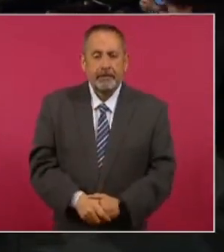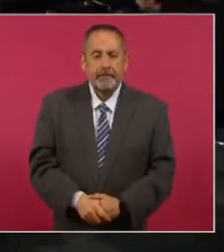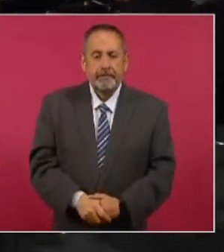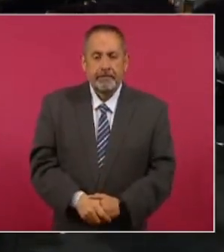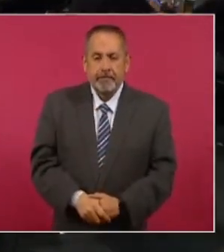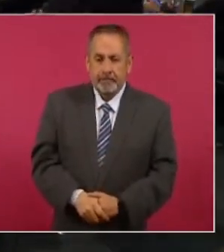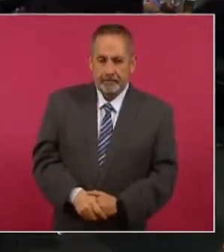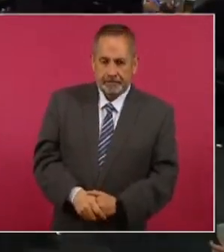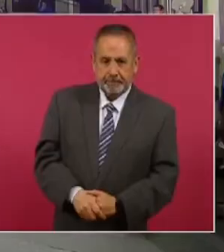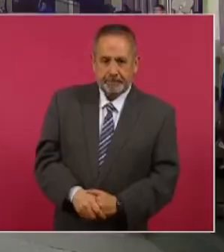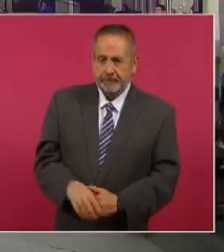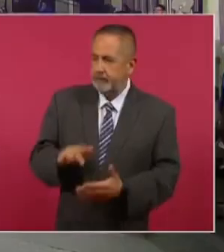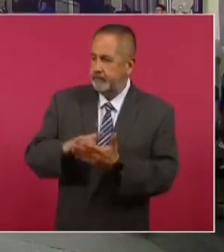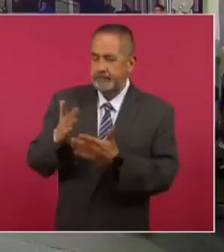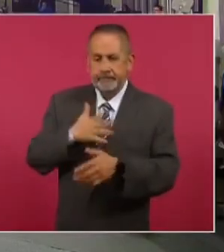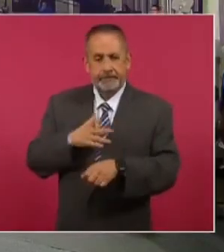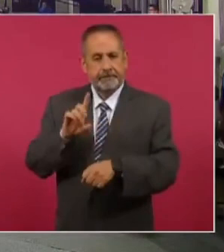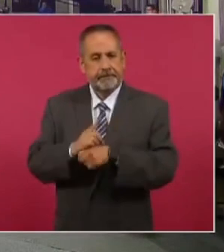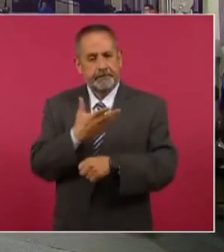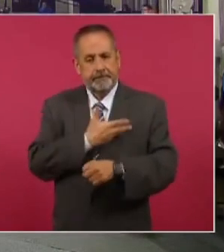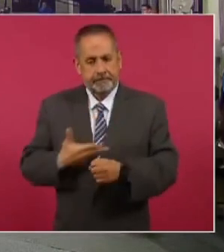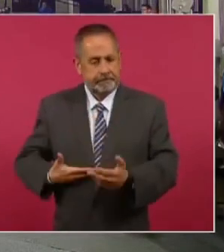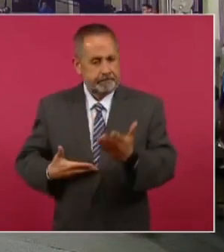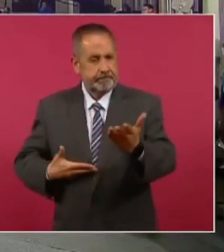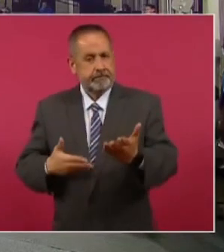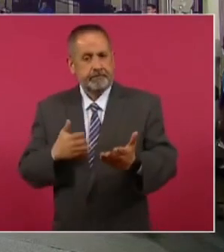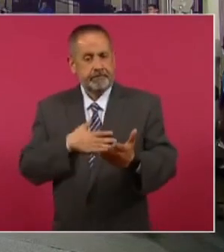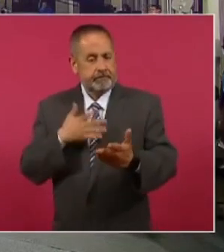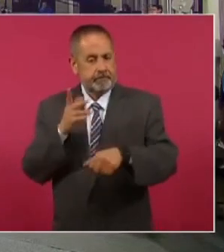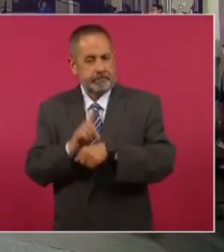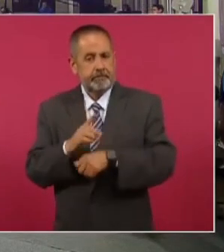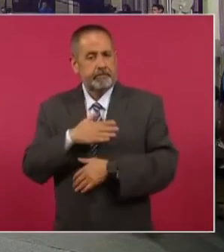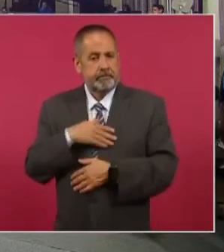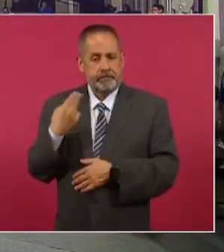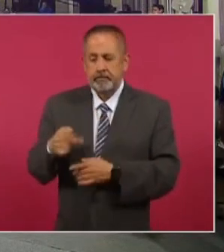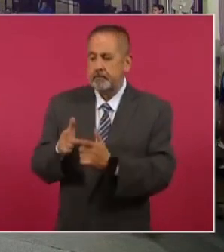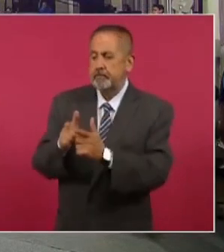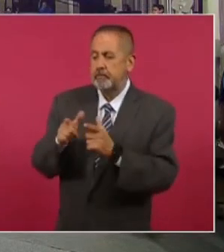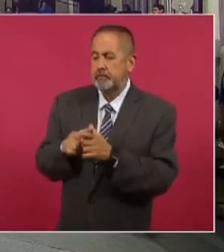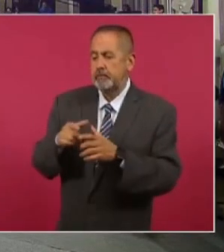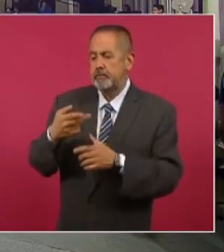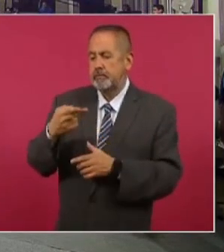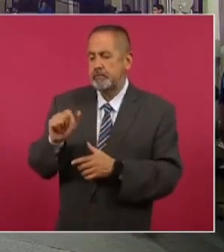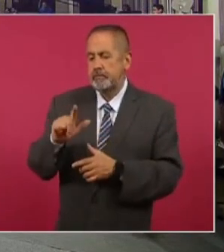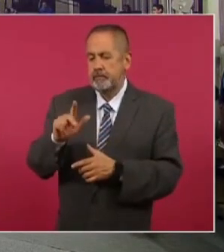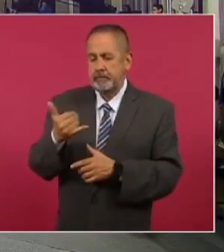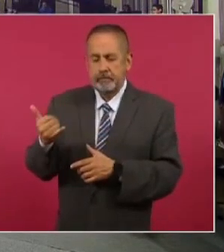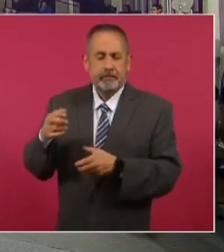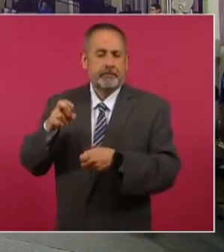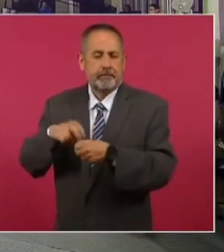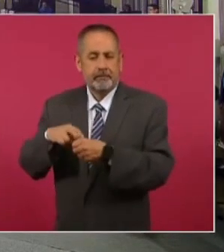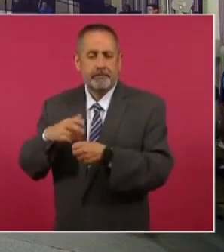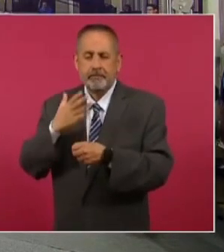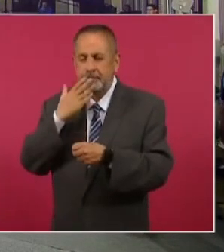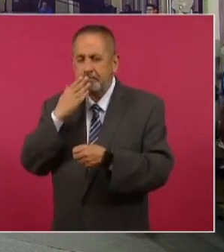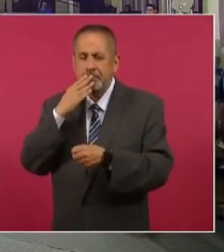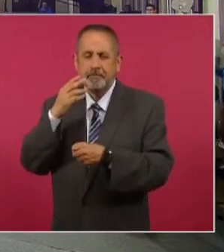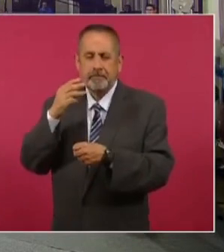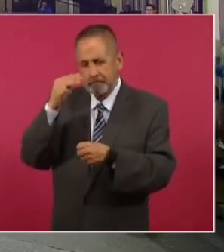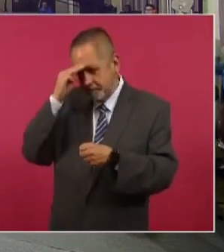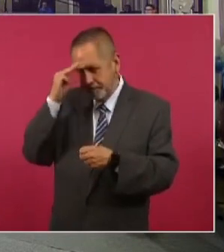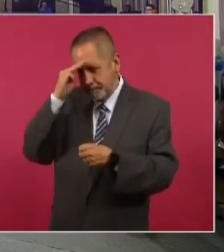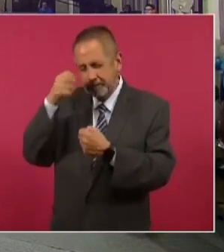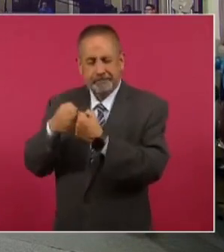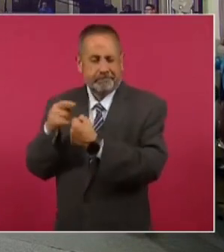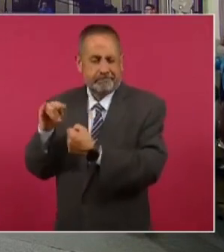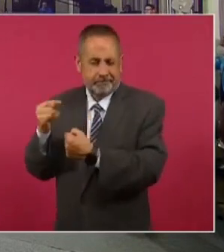gracias buenos días presidente buenos días a todos Shaila Rosagel corresponsal del grupo Gili el imparcial de Sonora la crónica de Mexicali y frontera de